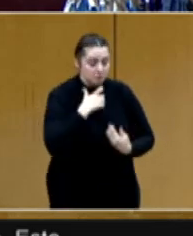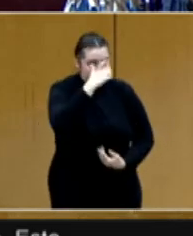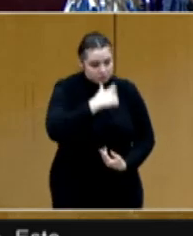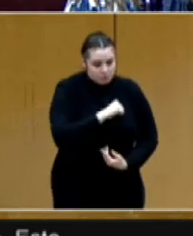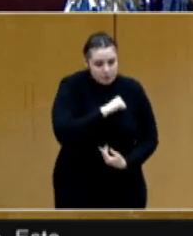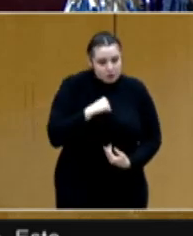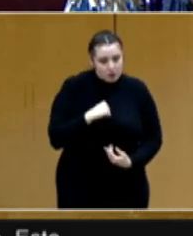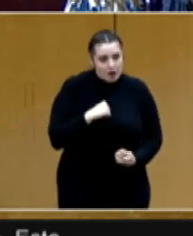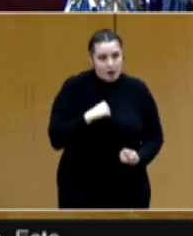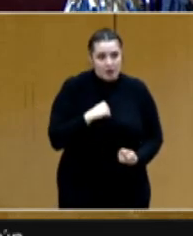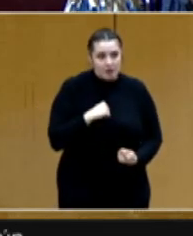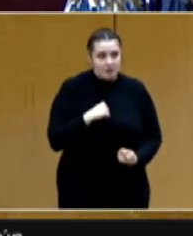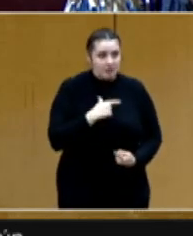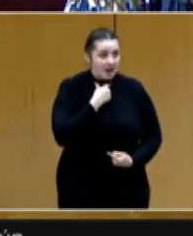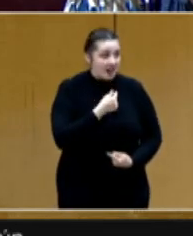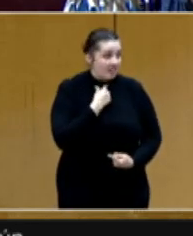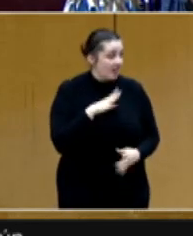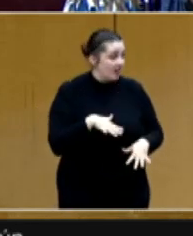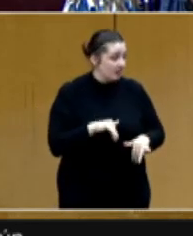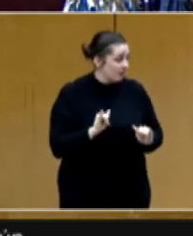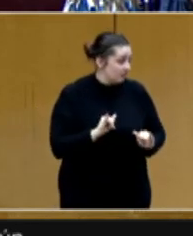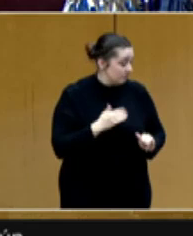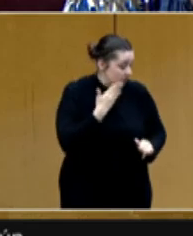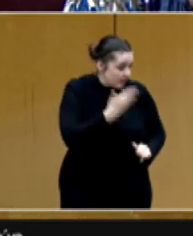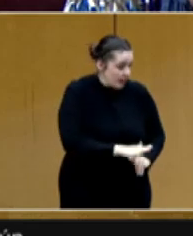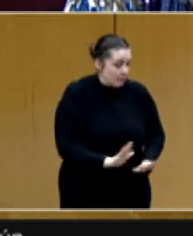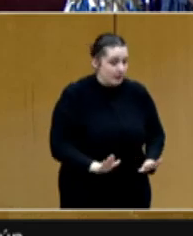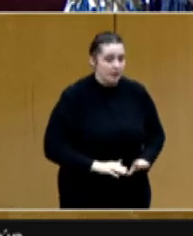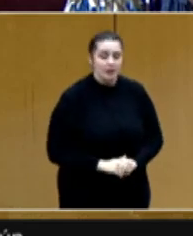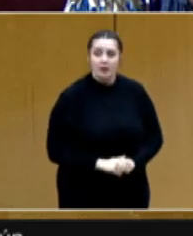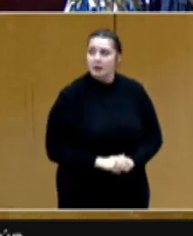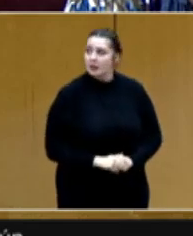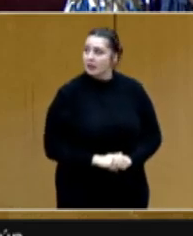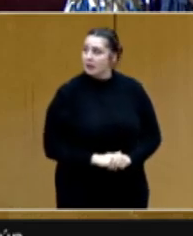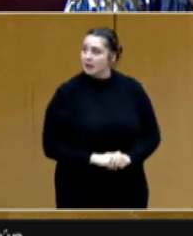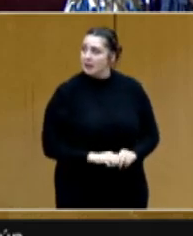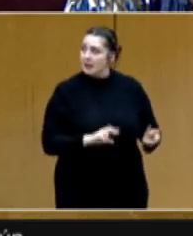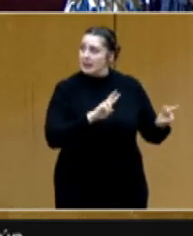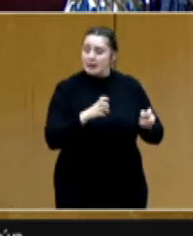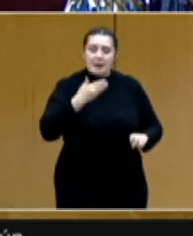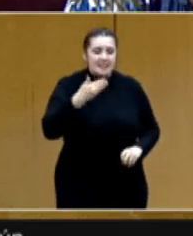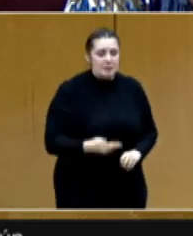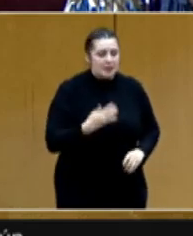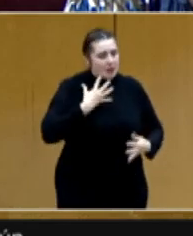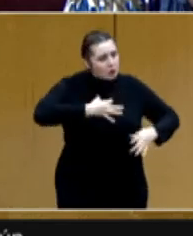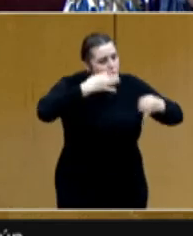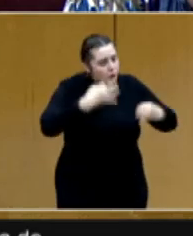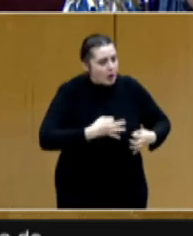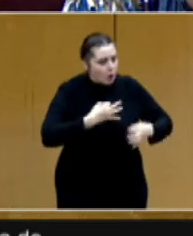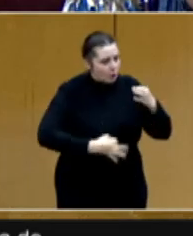no me hace nada de Gracia se lo digo entonces dos cuestiones tan importantes en la seguridad jurídica de la que estamos hablando